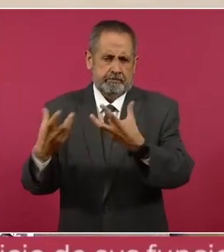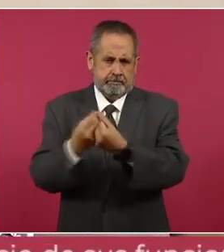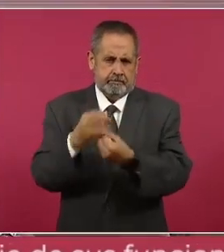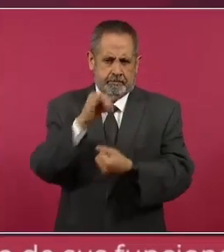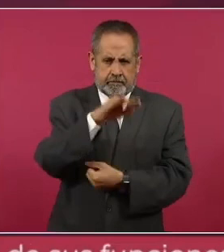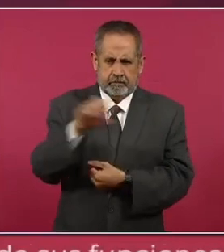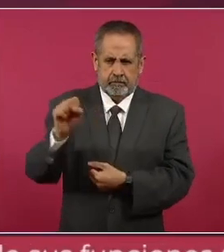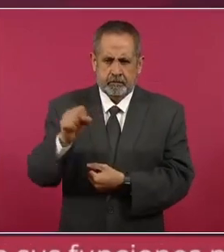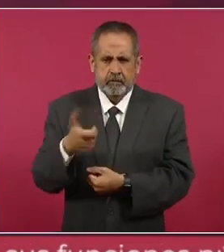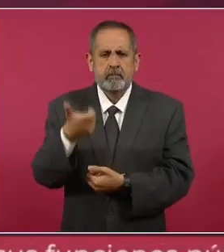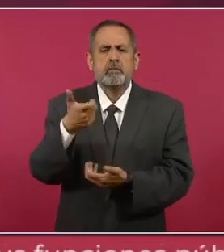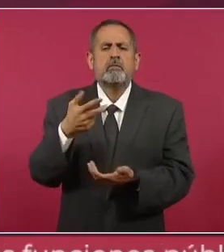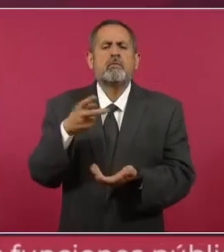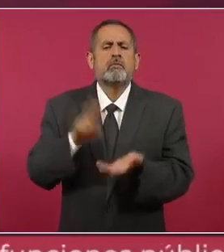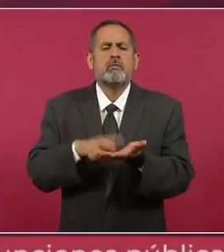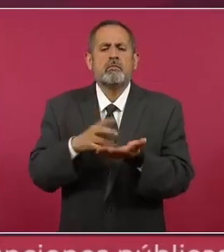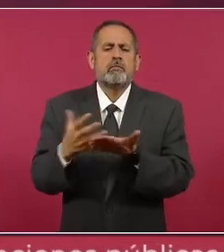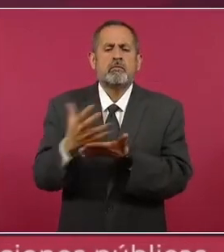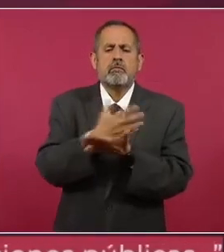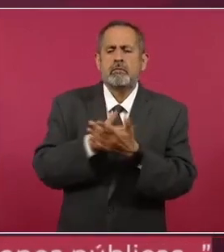al Seguro Social.